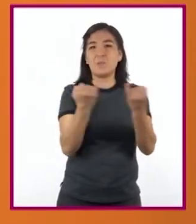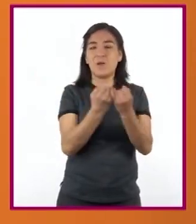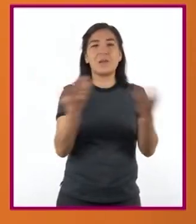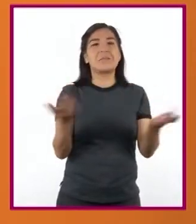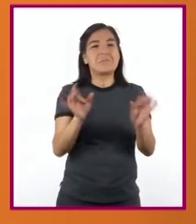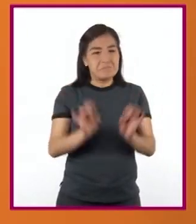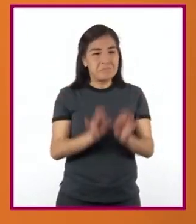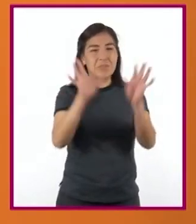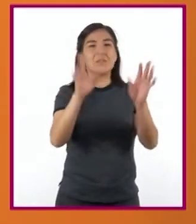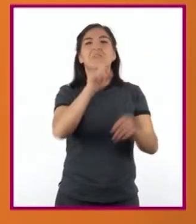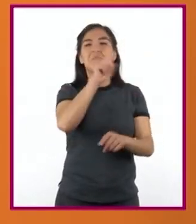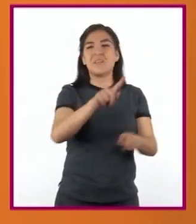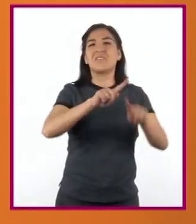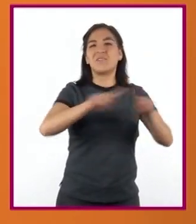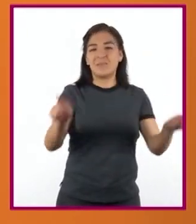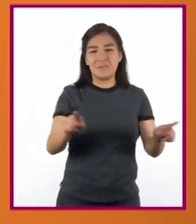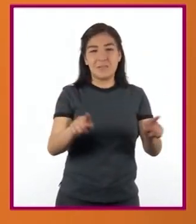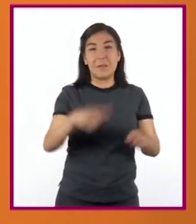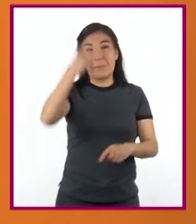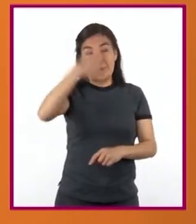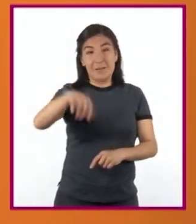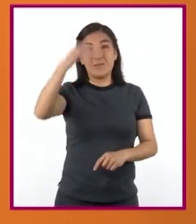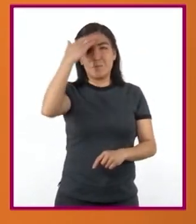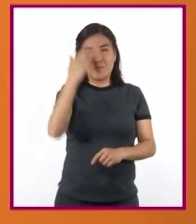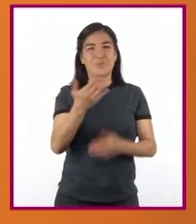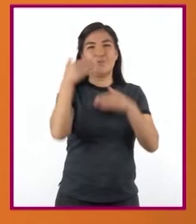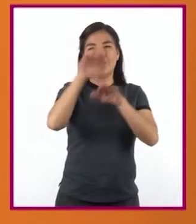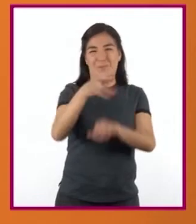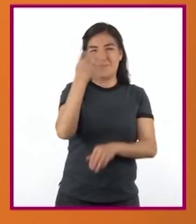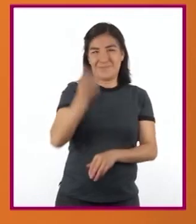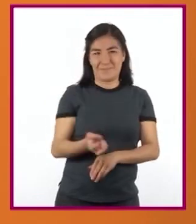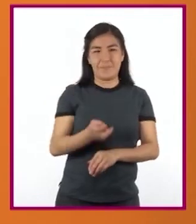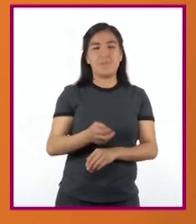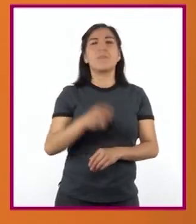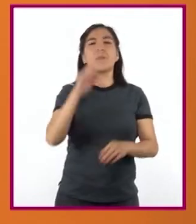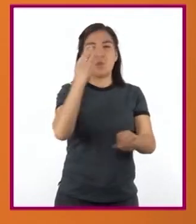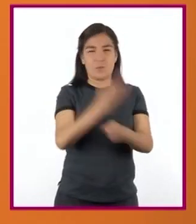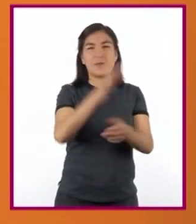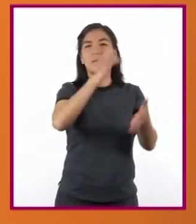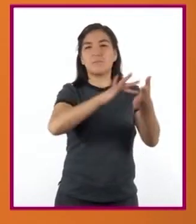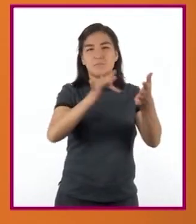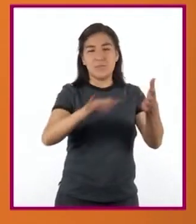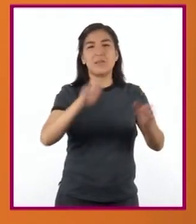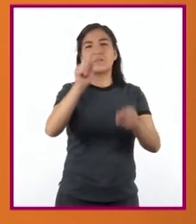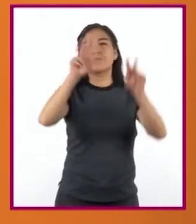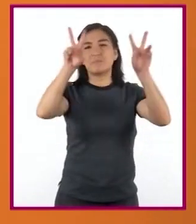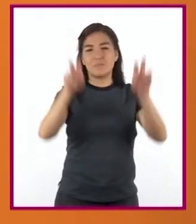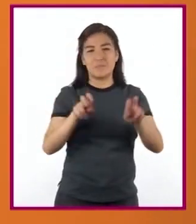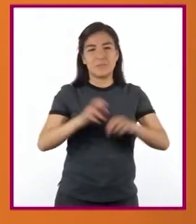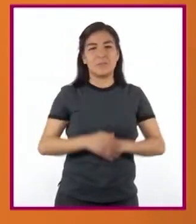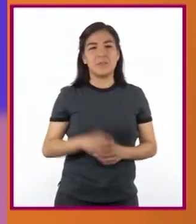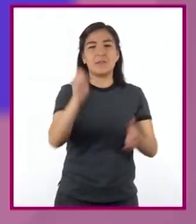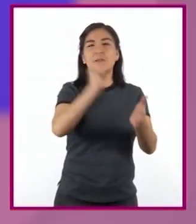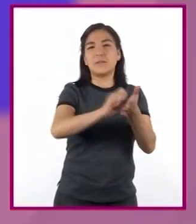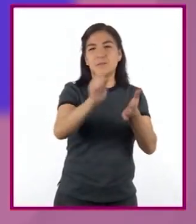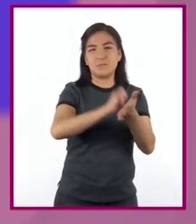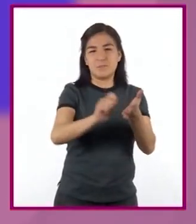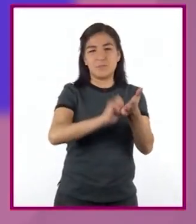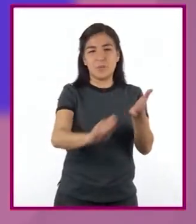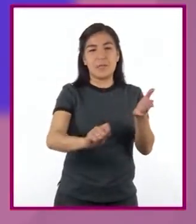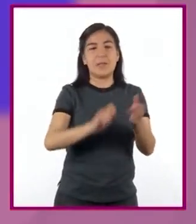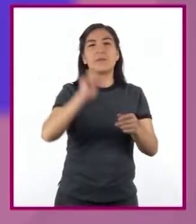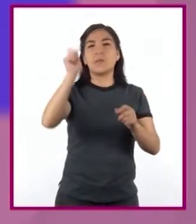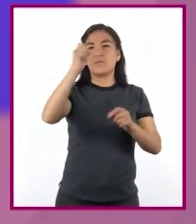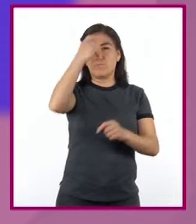coincidencias y diferencias, y para conocer un poco de ellas, les leeré el siguiente texto escrito por